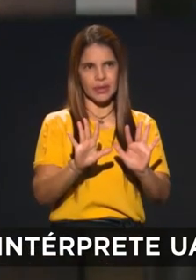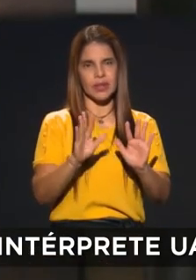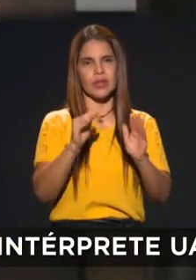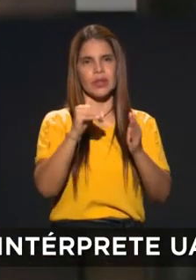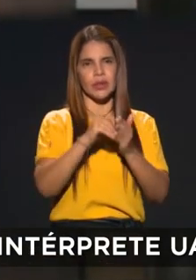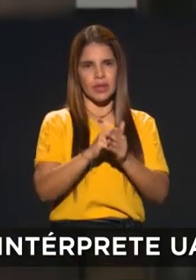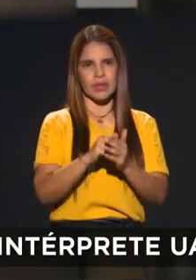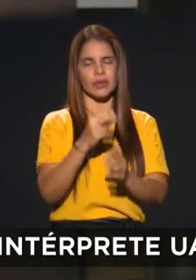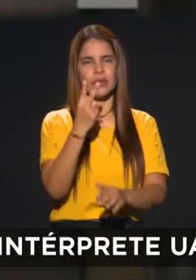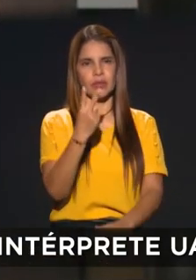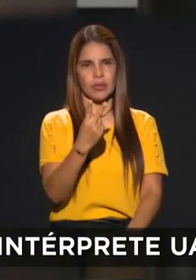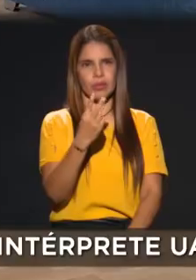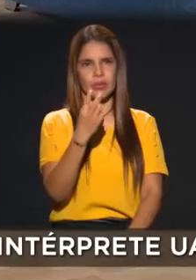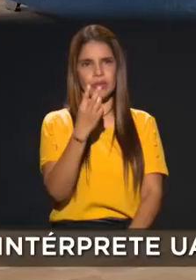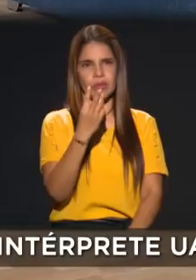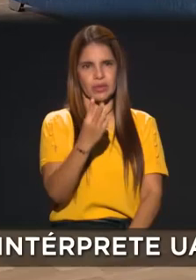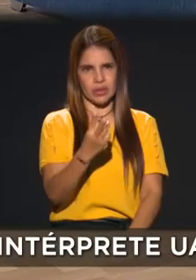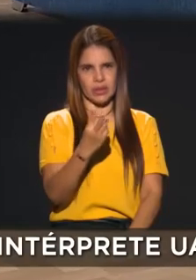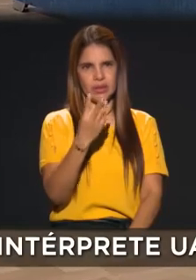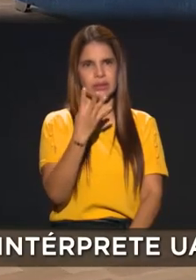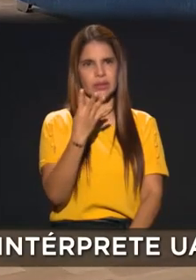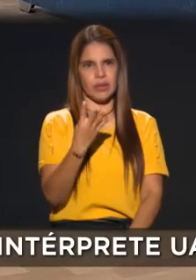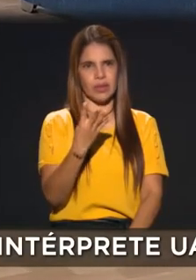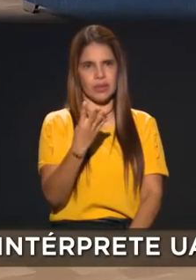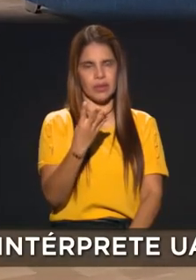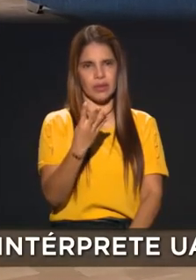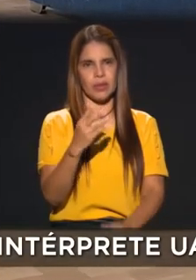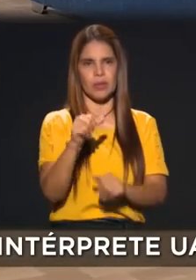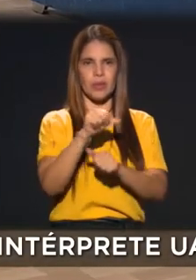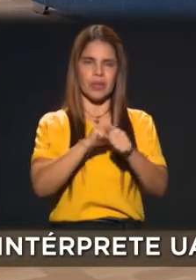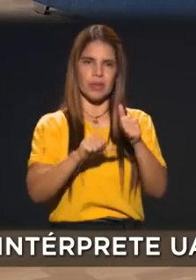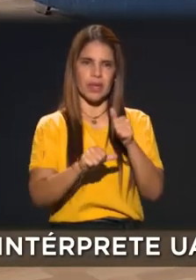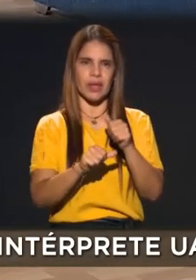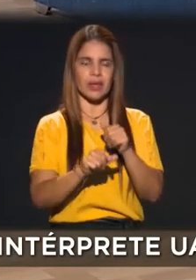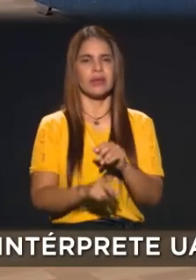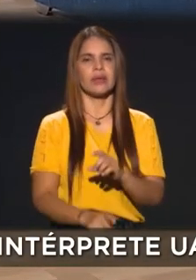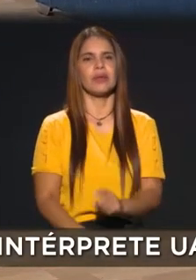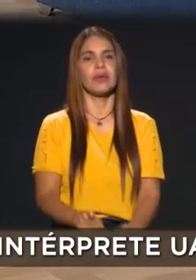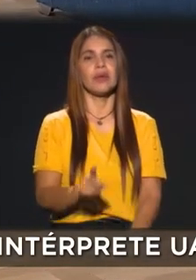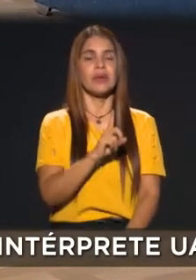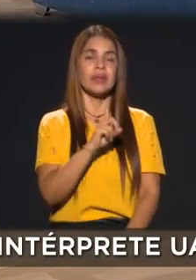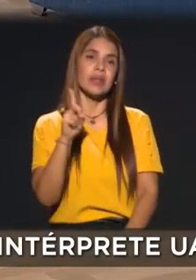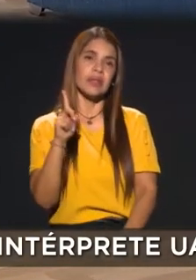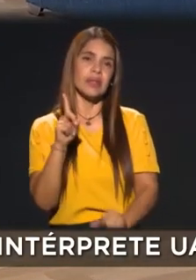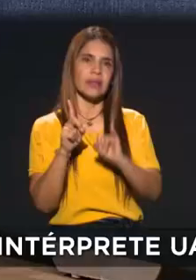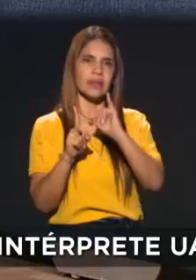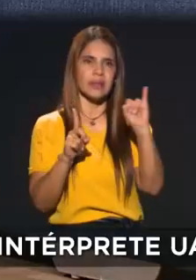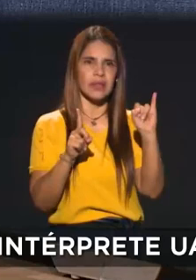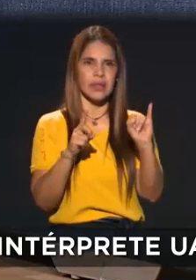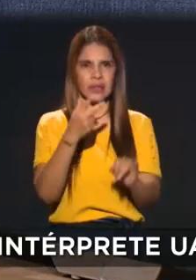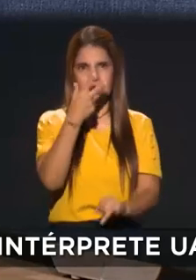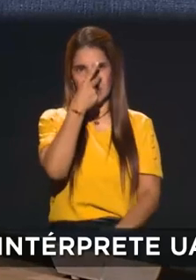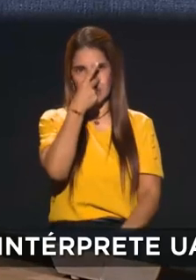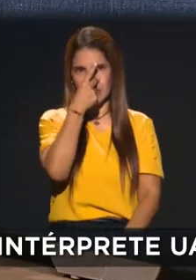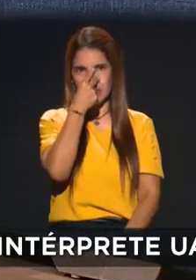derecha 2, 3, 4. Inhala por derecha 2, 3, 4, retienes